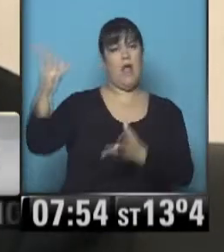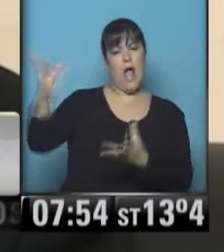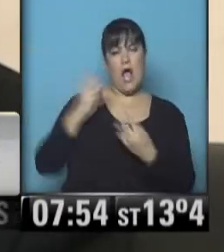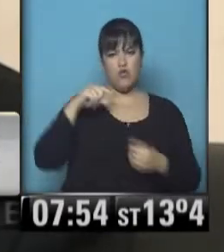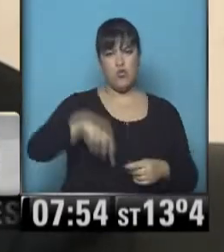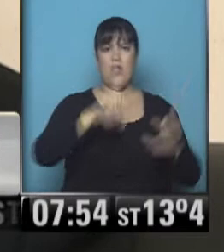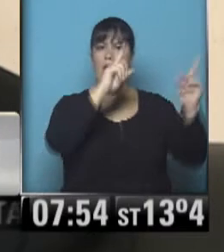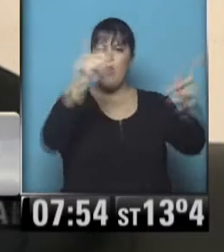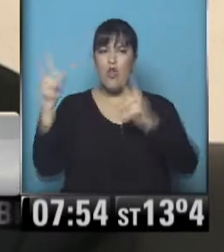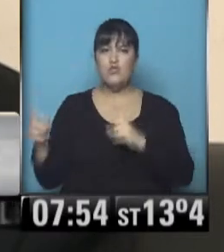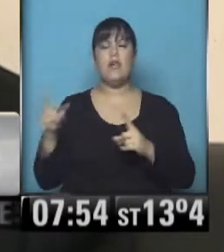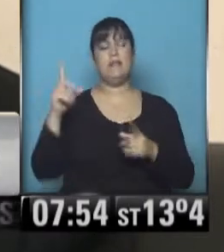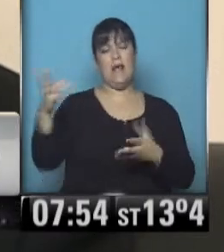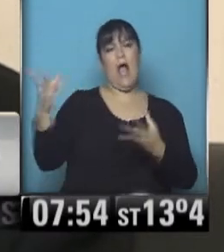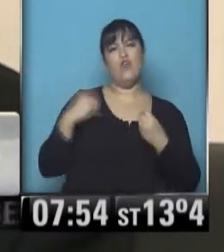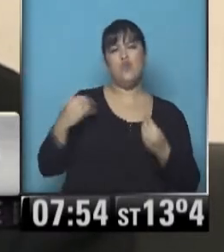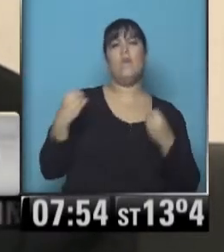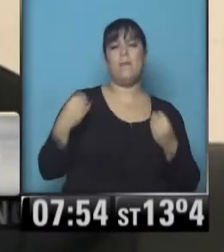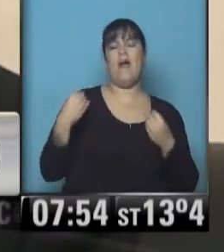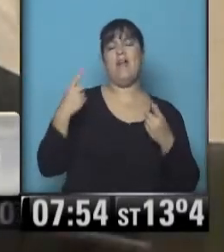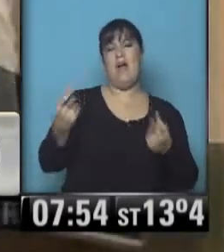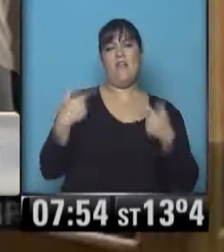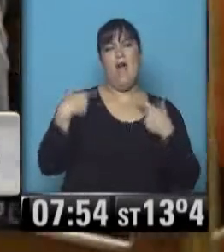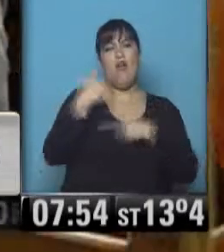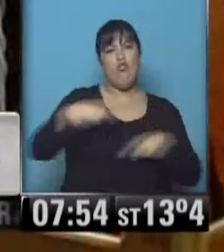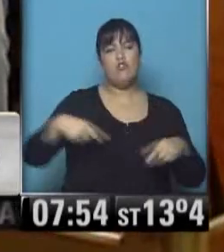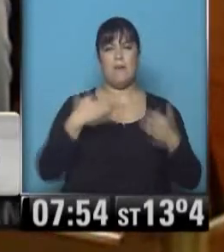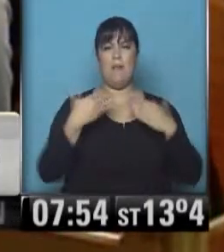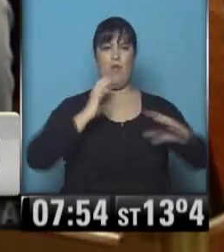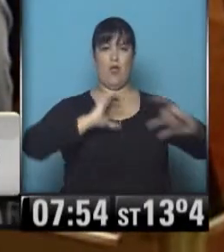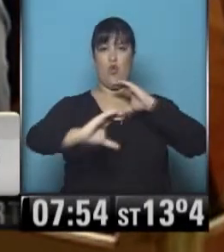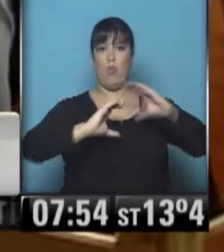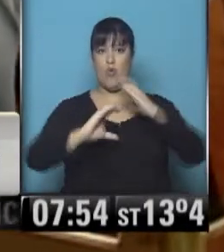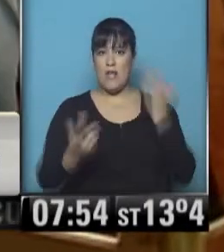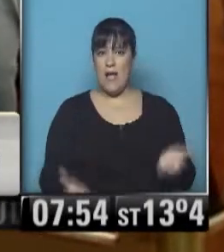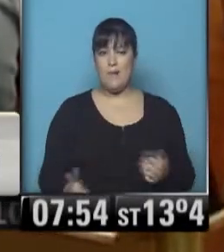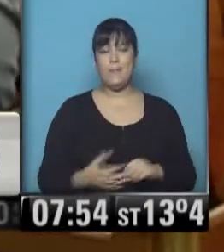a manejar herramientas de comunicación que nos permitan